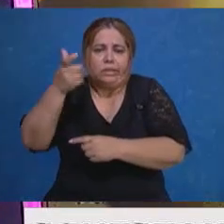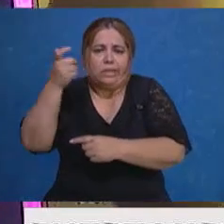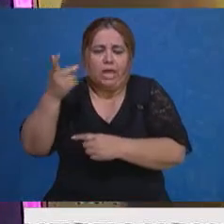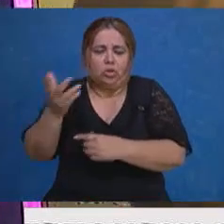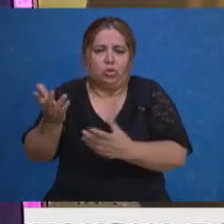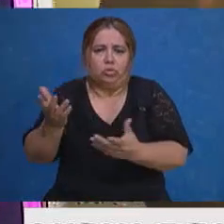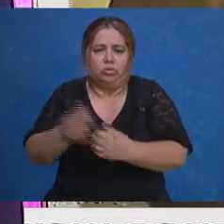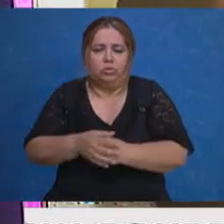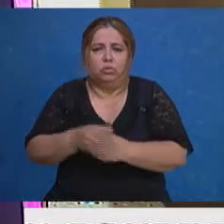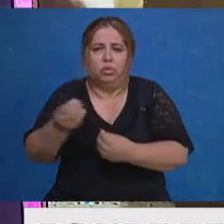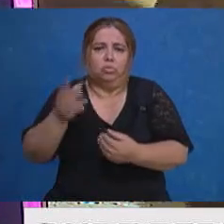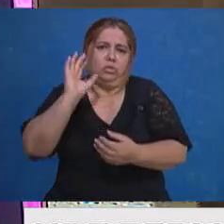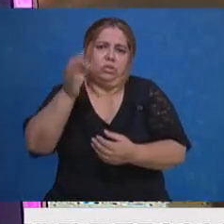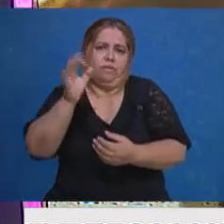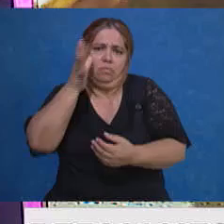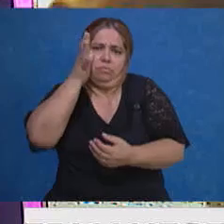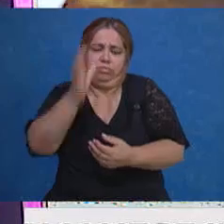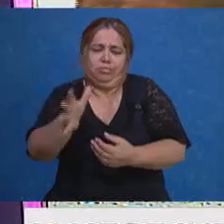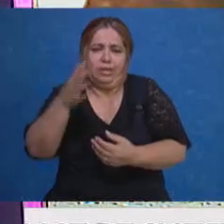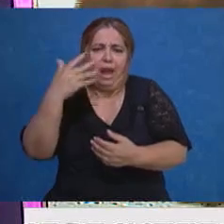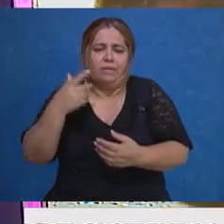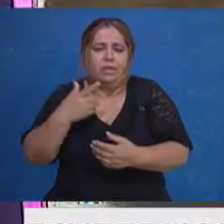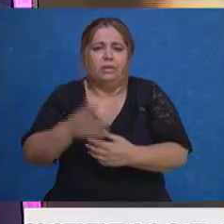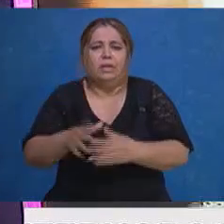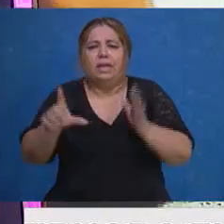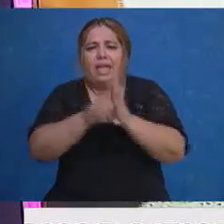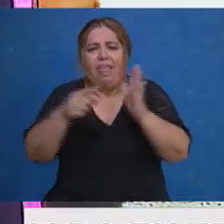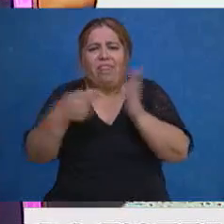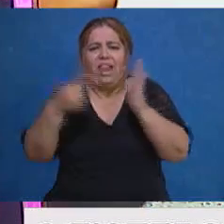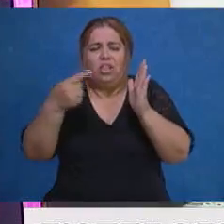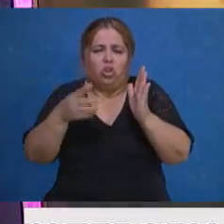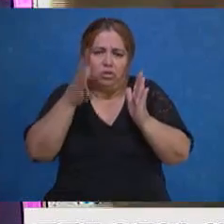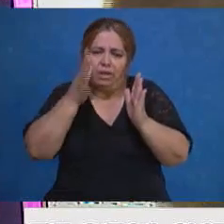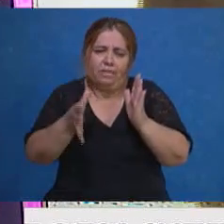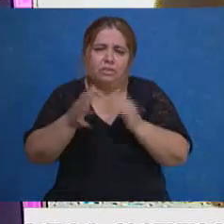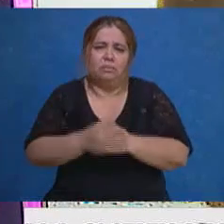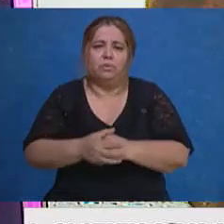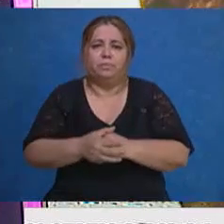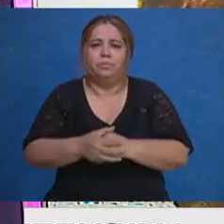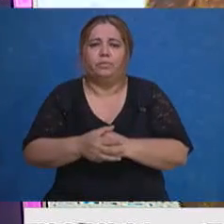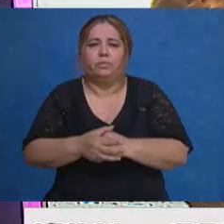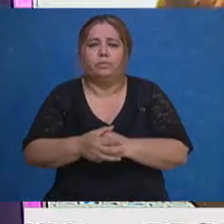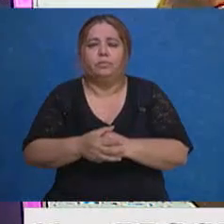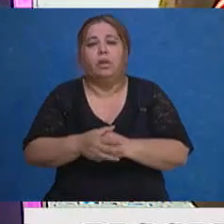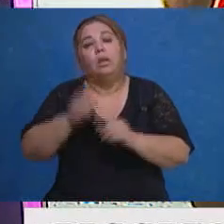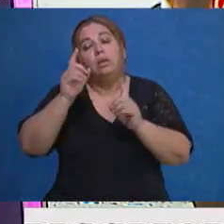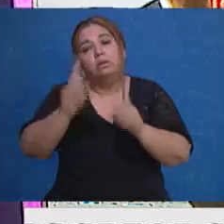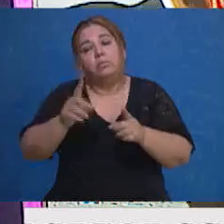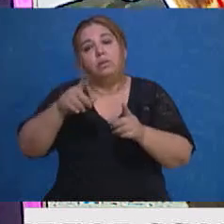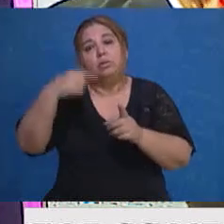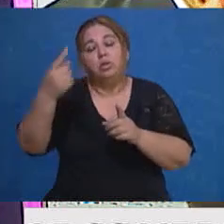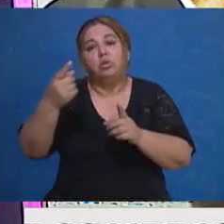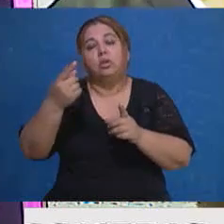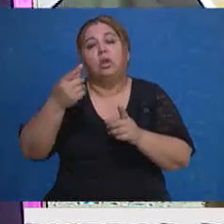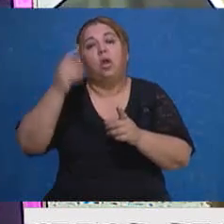estas dimensiones, con conocimientos como tiene Gilberto. Bien, y el fiscal Fernando Busso hizo una presentación en relación al juez